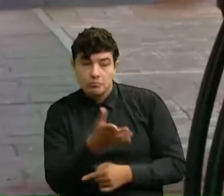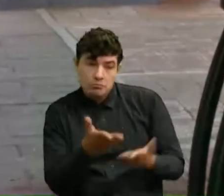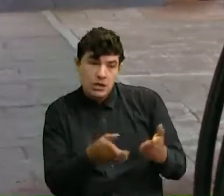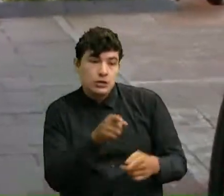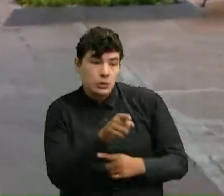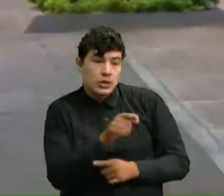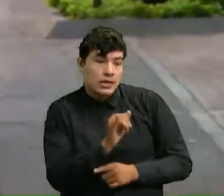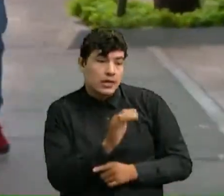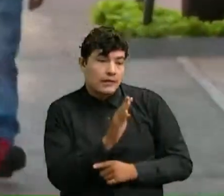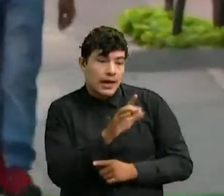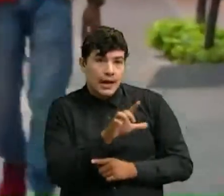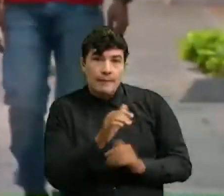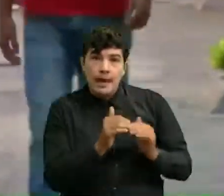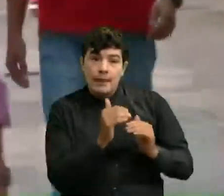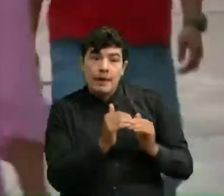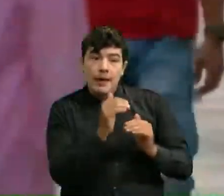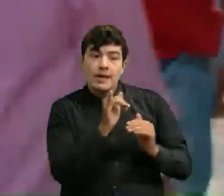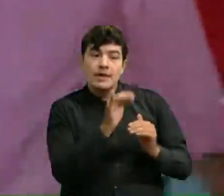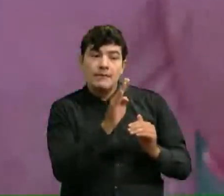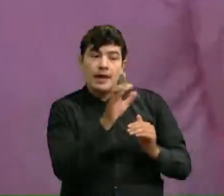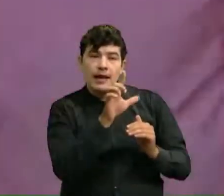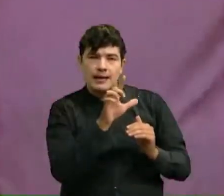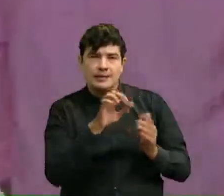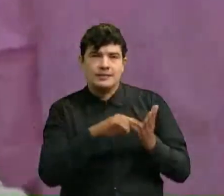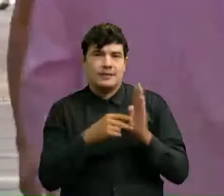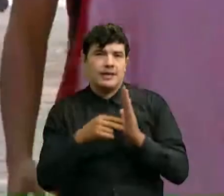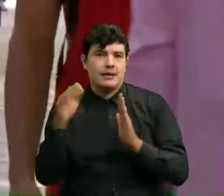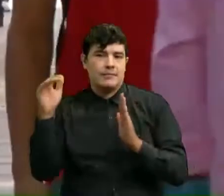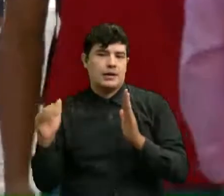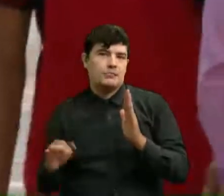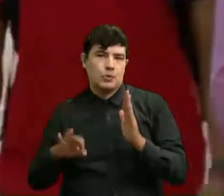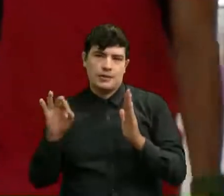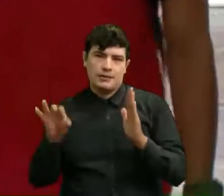IBL, porque a mayor IBL, menor porcentaje.